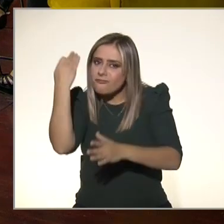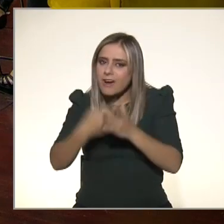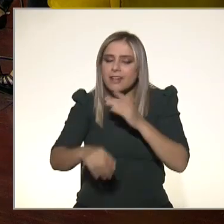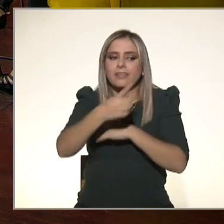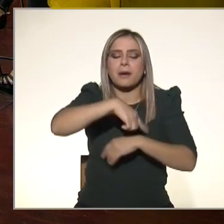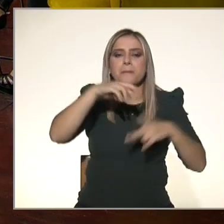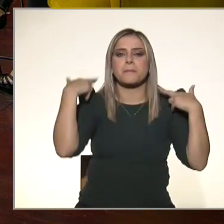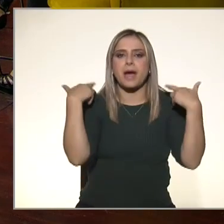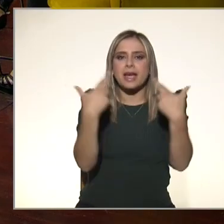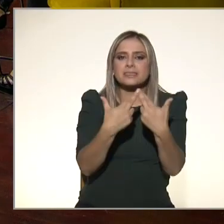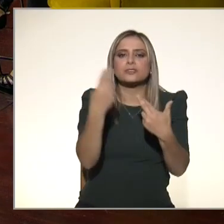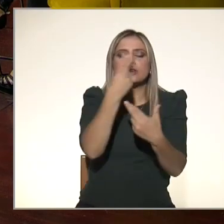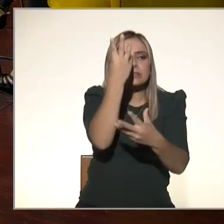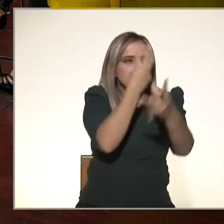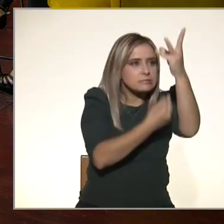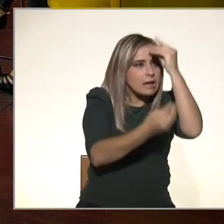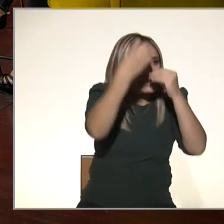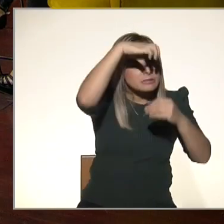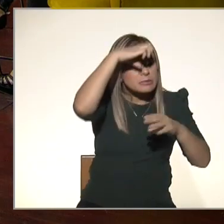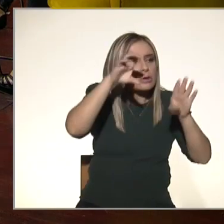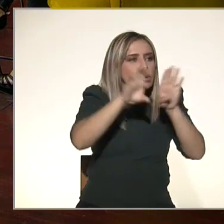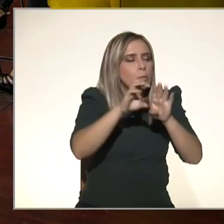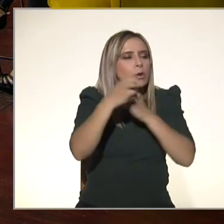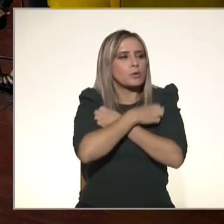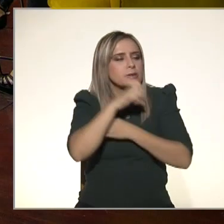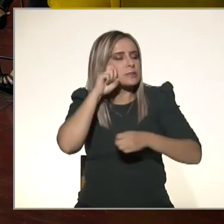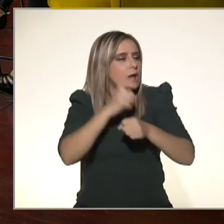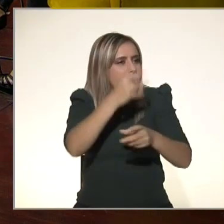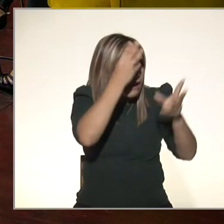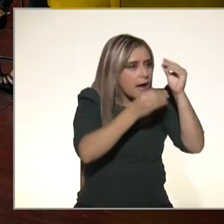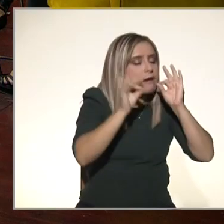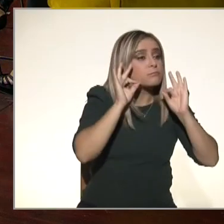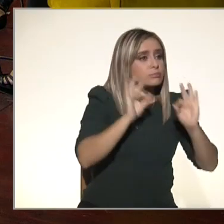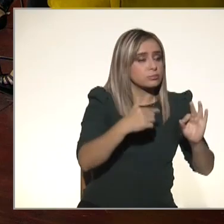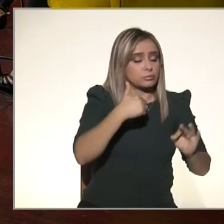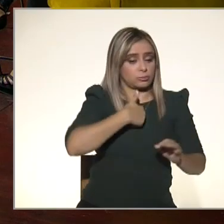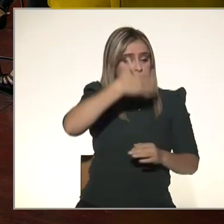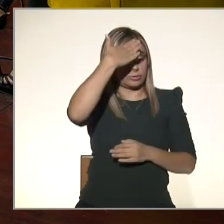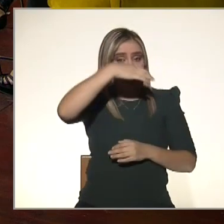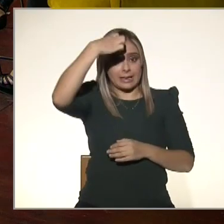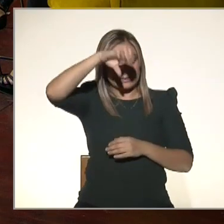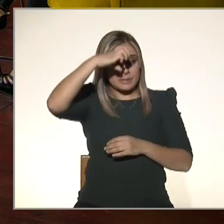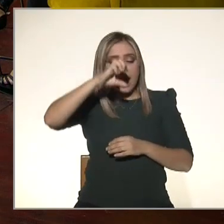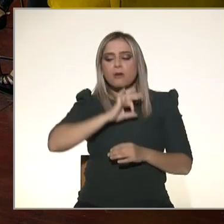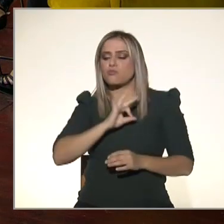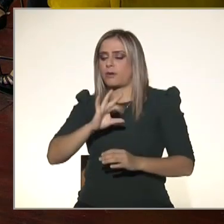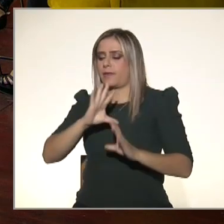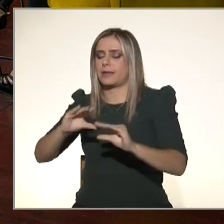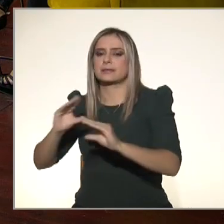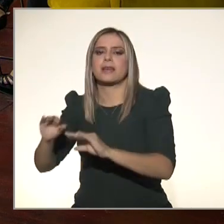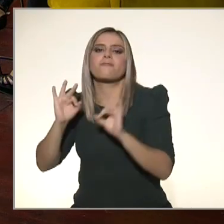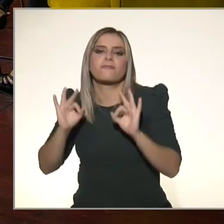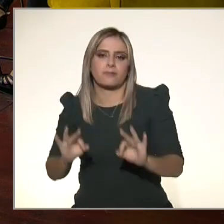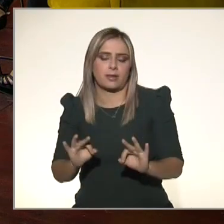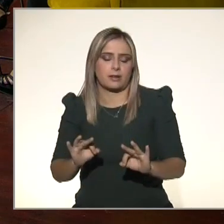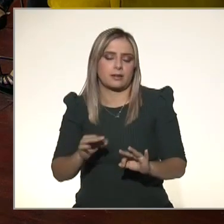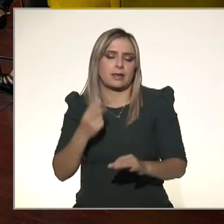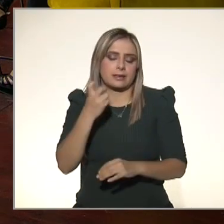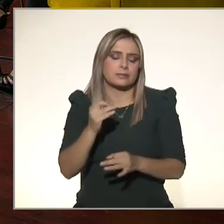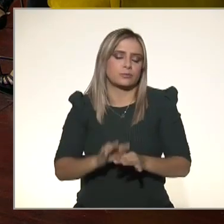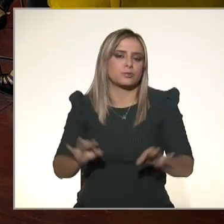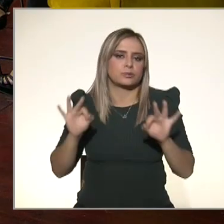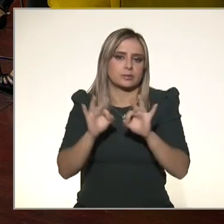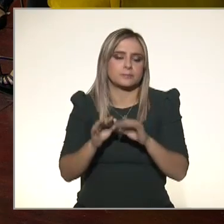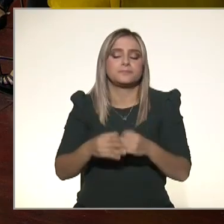tendría que ser justamente lo que tiene que ver con educación integral a la sexualidad. Y sobre todo también, ¿qué pasó? Y adicionando este comentario que es